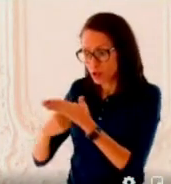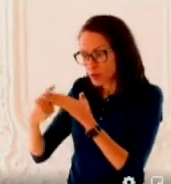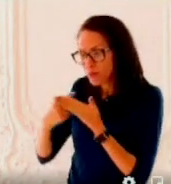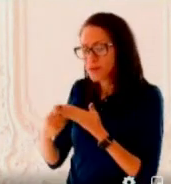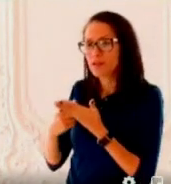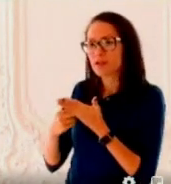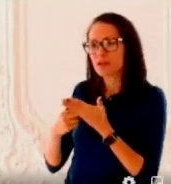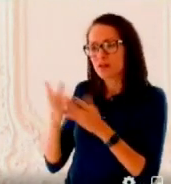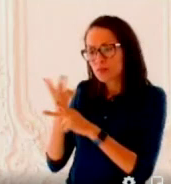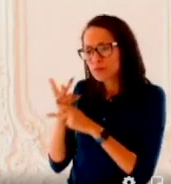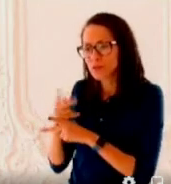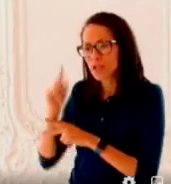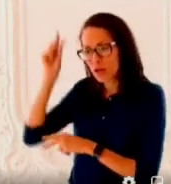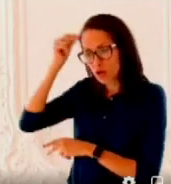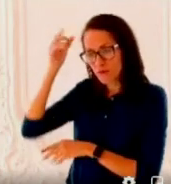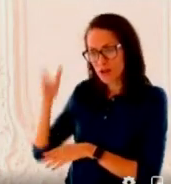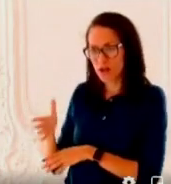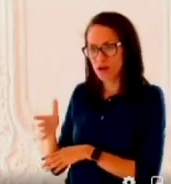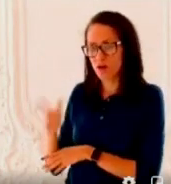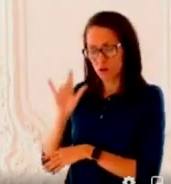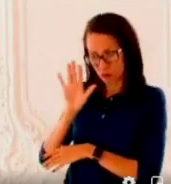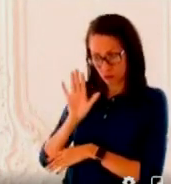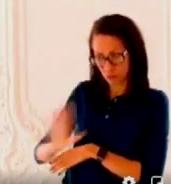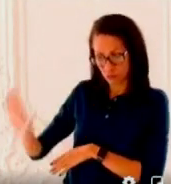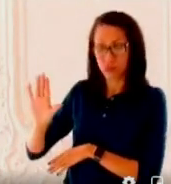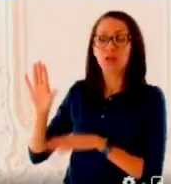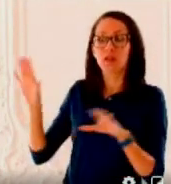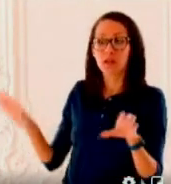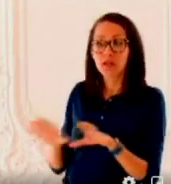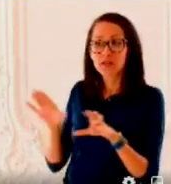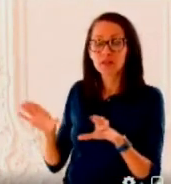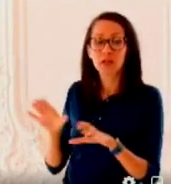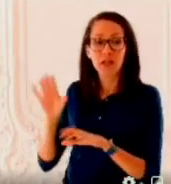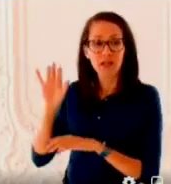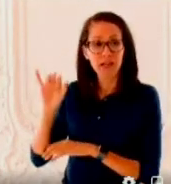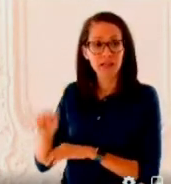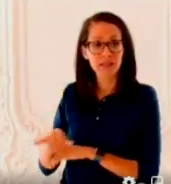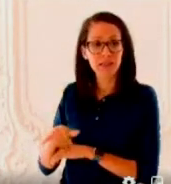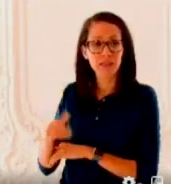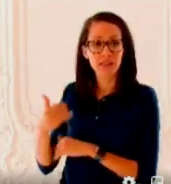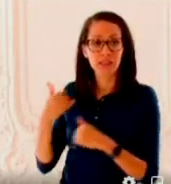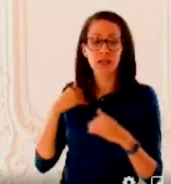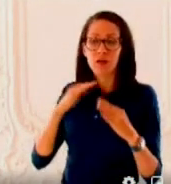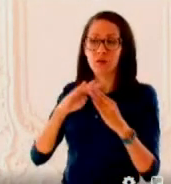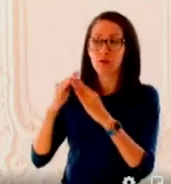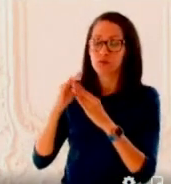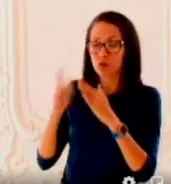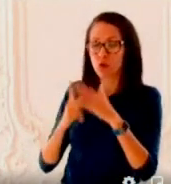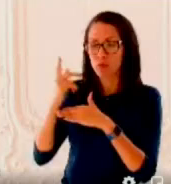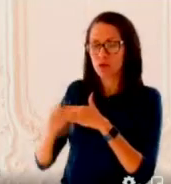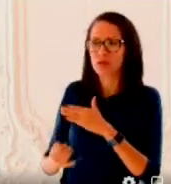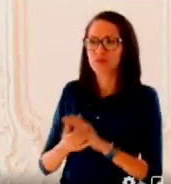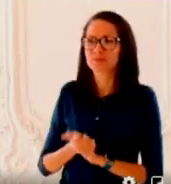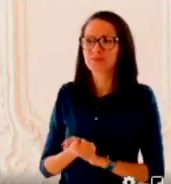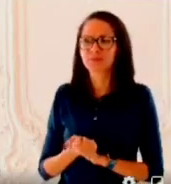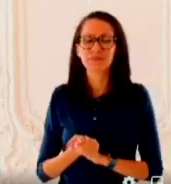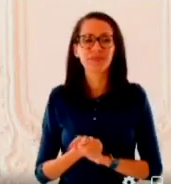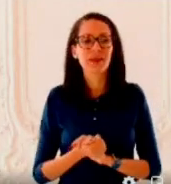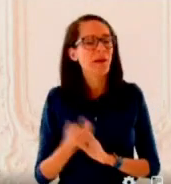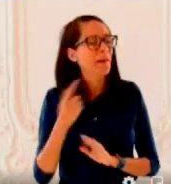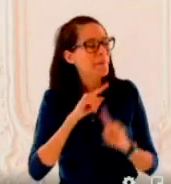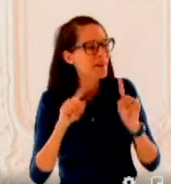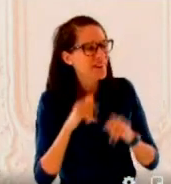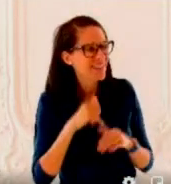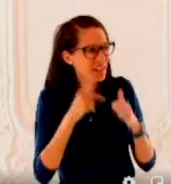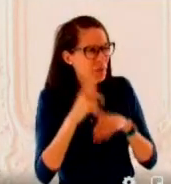gobierno. ¿Usted haría eso también en vista del atraso que tienen los municipios con esos proyectos? Pero que hacían proyectos y